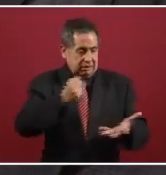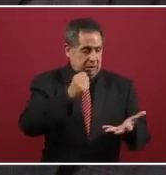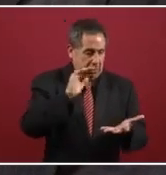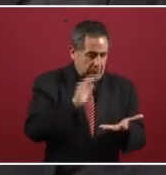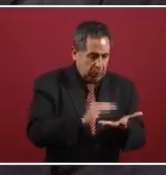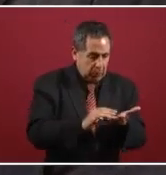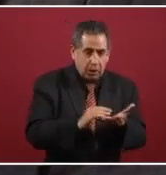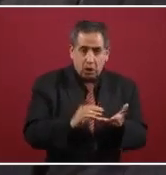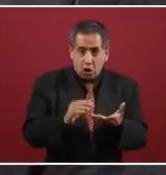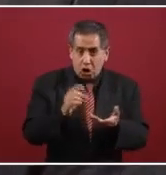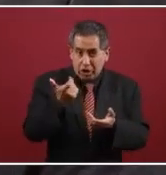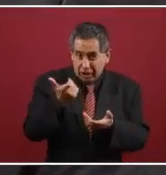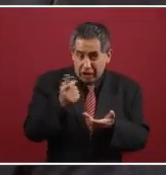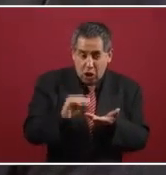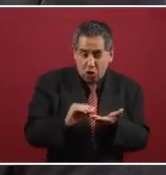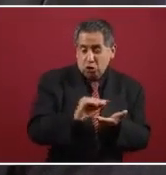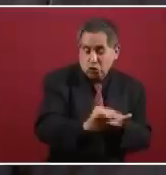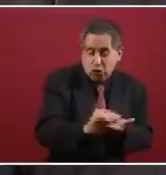Entonces,